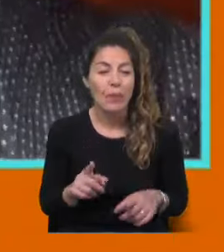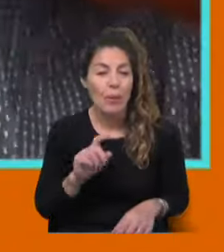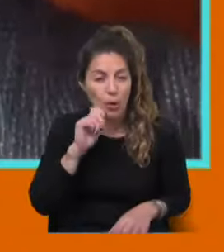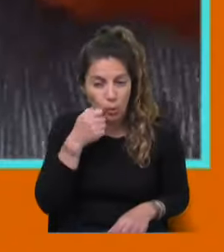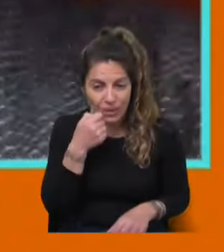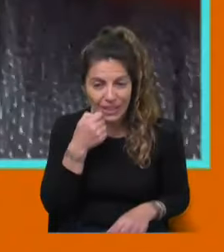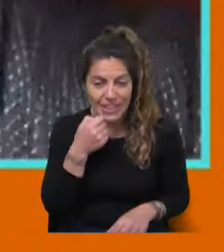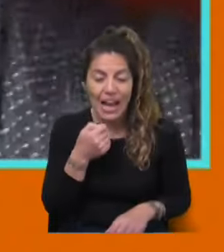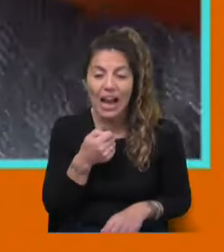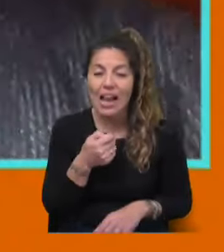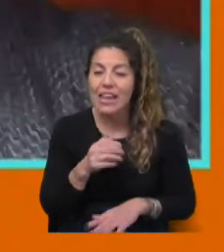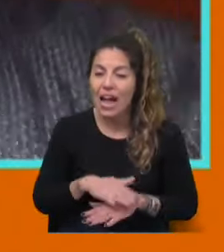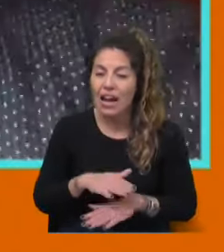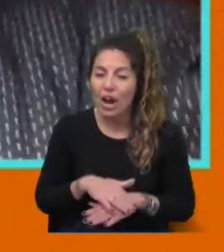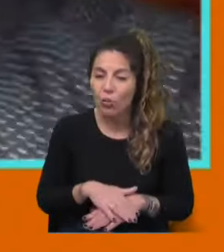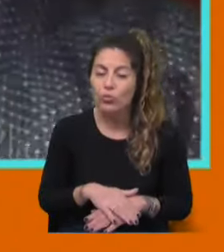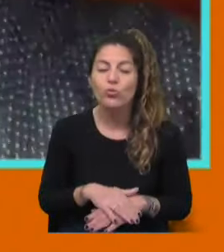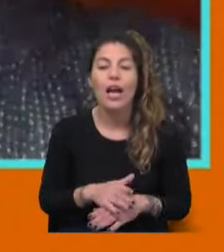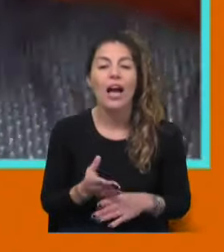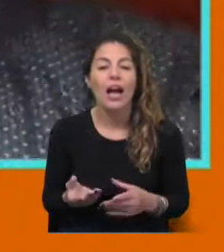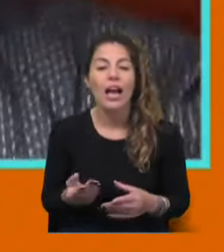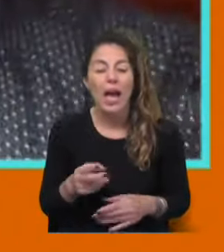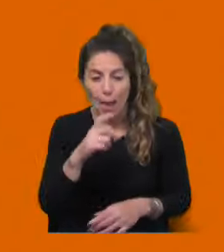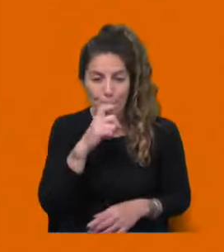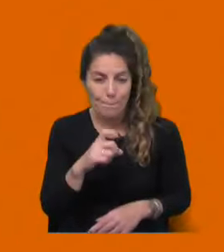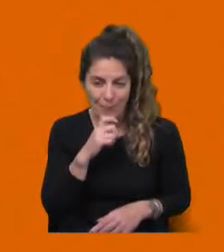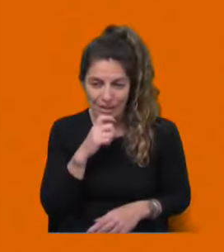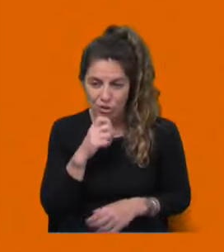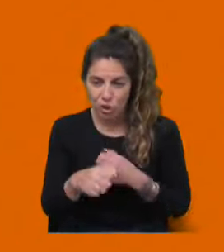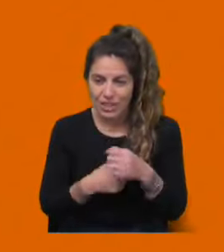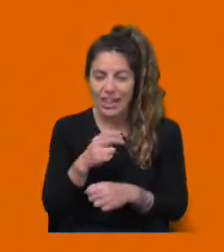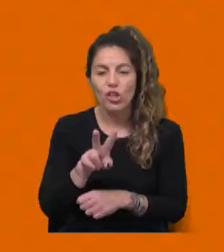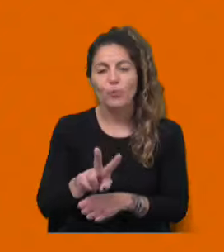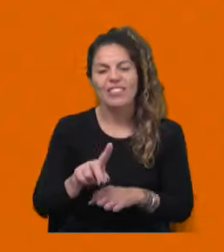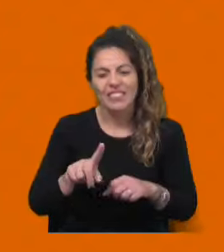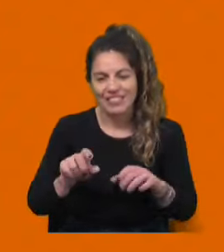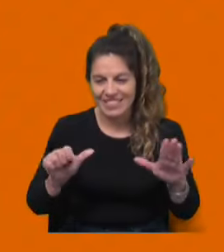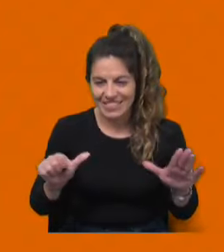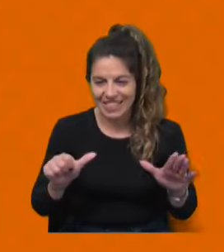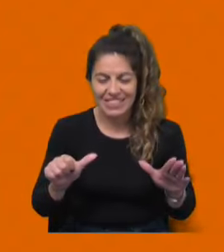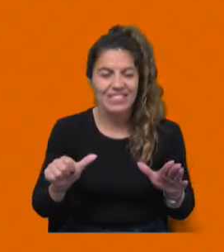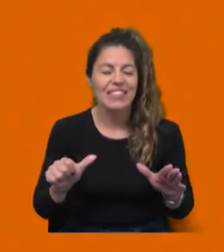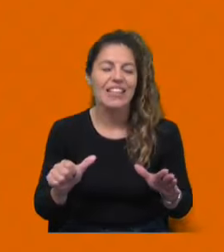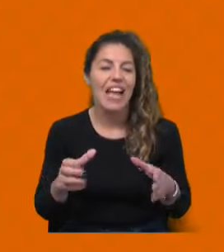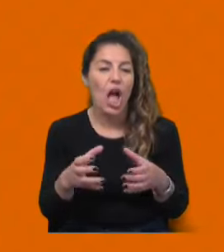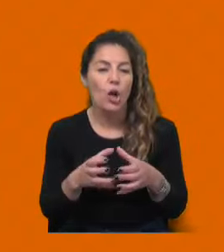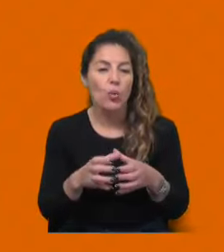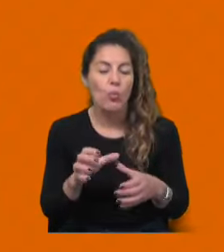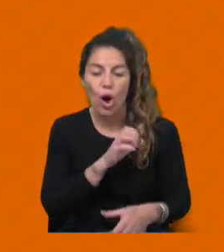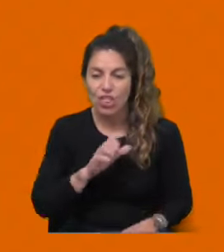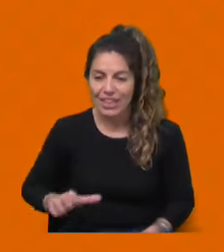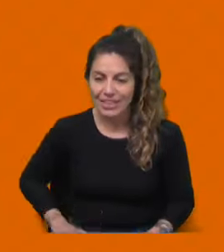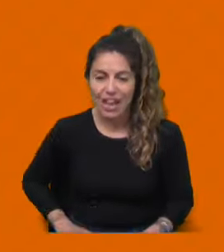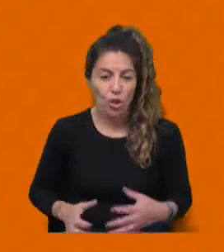ir a las causas. Dale. Yo voy a recordar que en marzo del 2016 el Departamento de Estado de